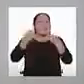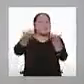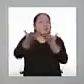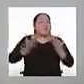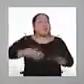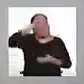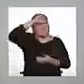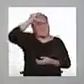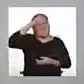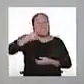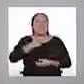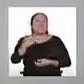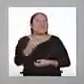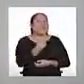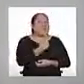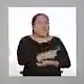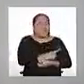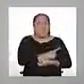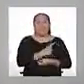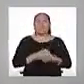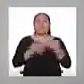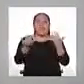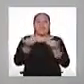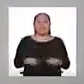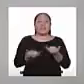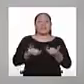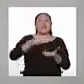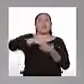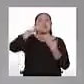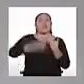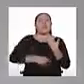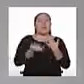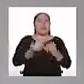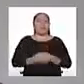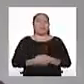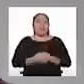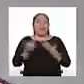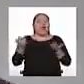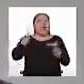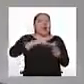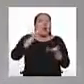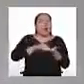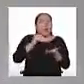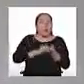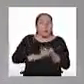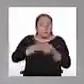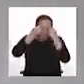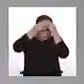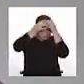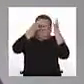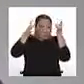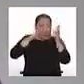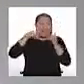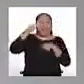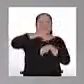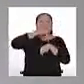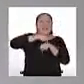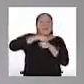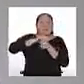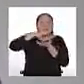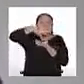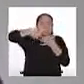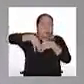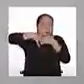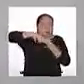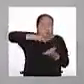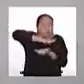Bienvenidos chicos y chicas de primero de secundaria a nuestra sesión del día de hoy, donde volveremos a sacar nuestra máquina del tiempo para viajar